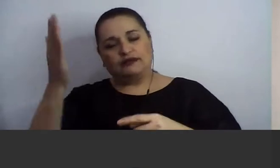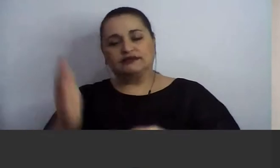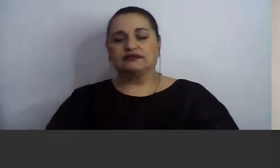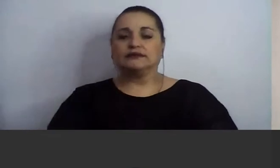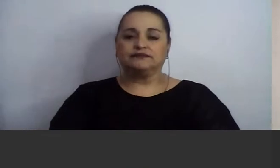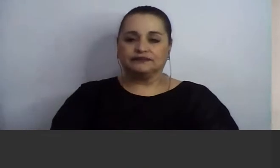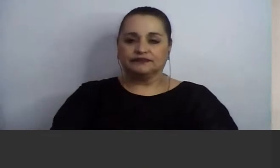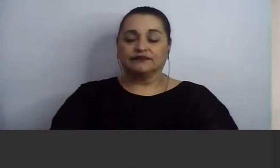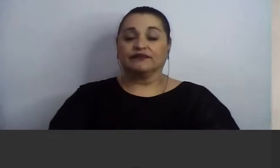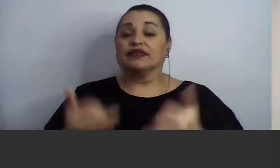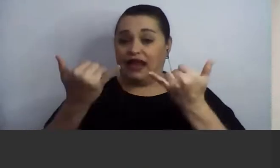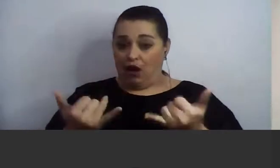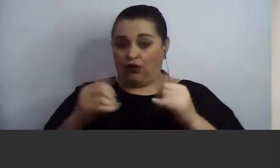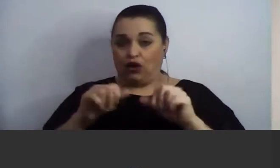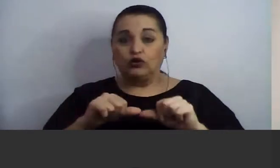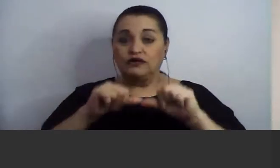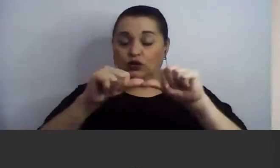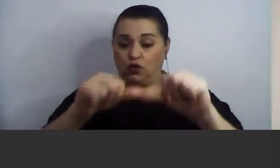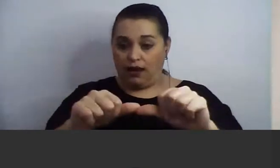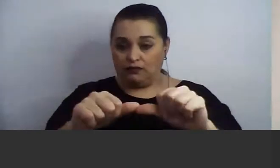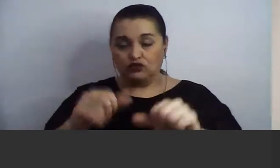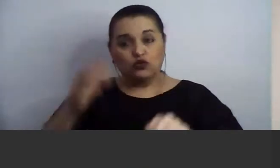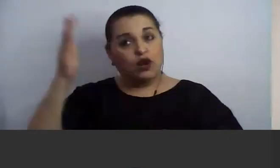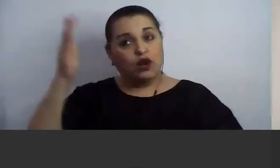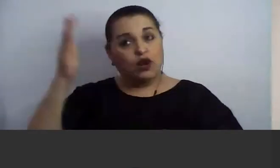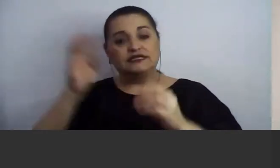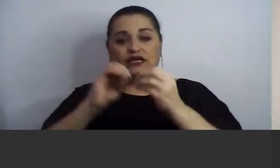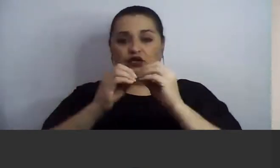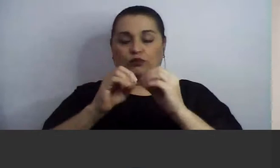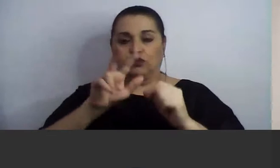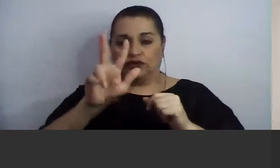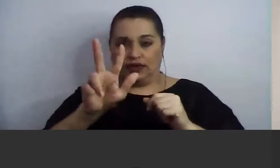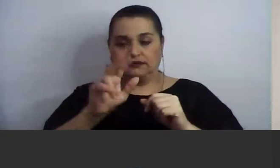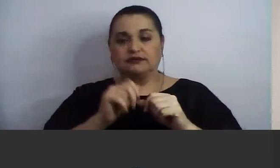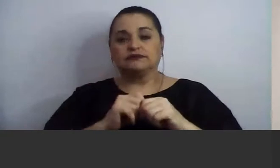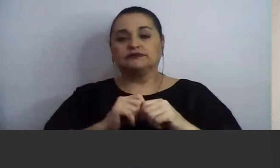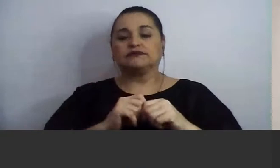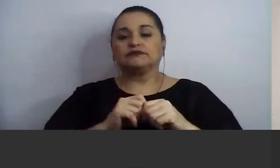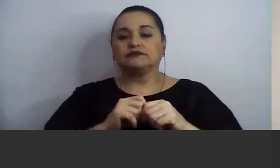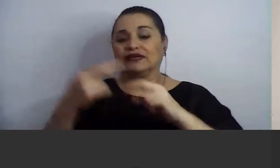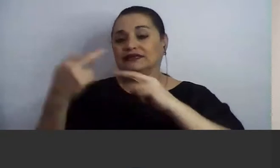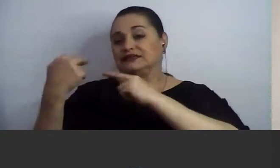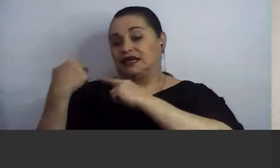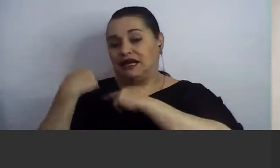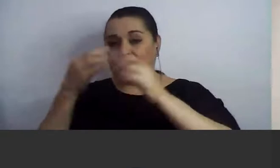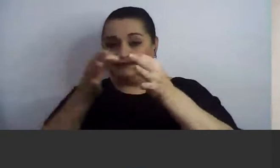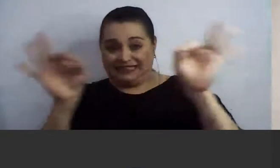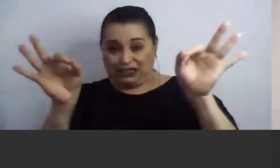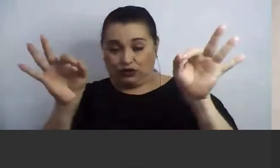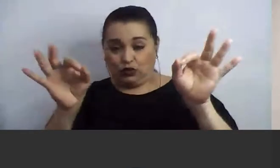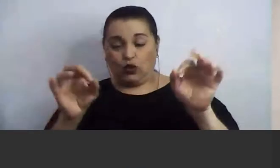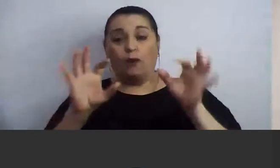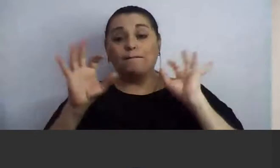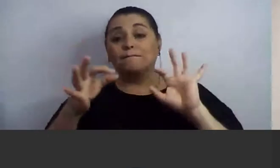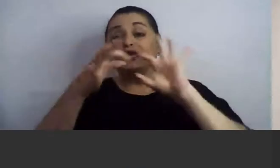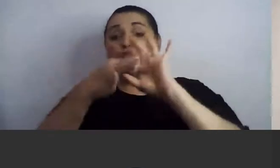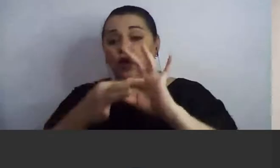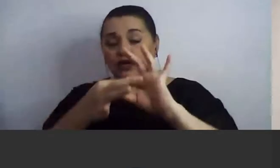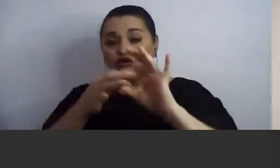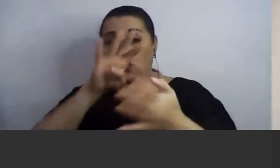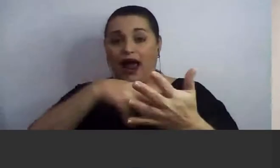y ahora continuamos con la ponencia número tres que está titulada vinculación de la